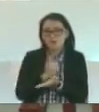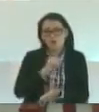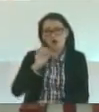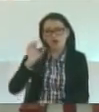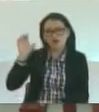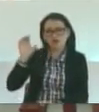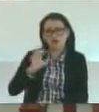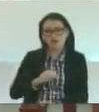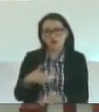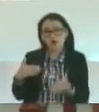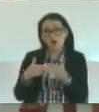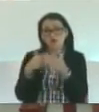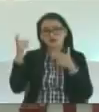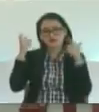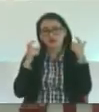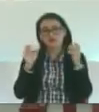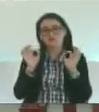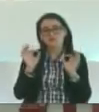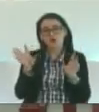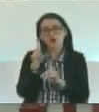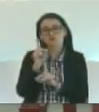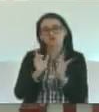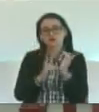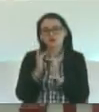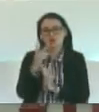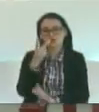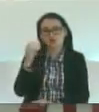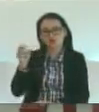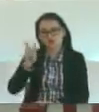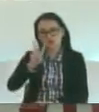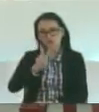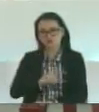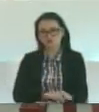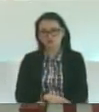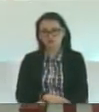contra el comandante Chávez del 11 de abril del 2002.